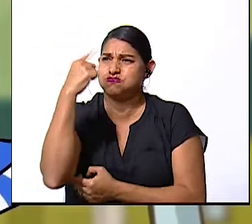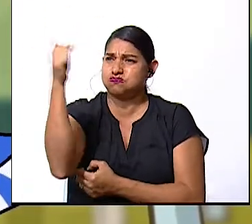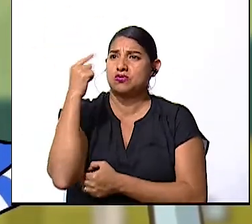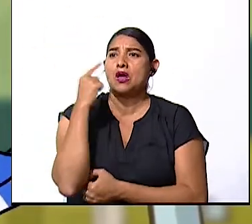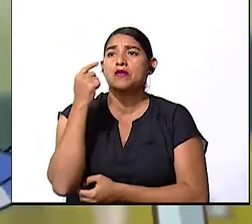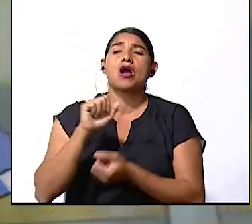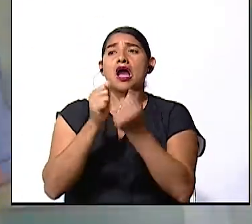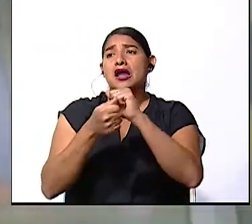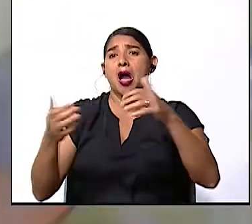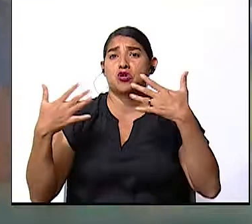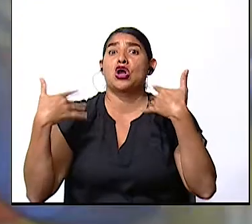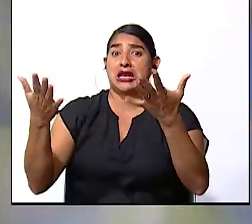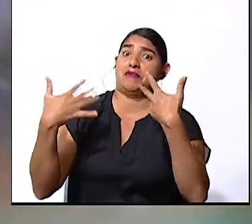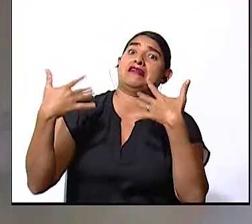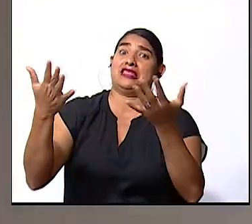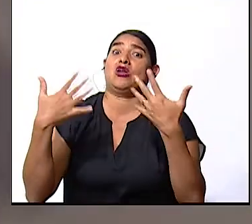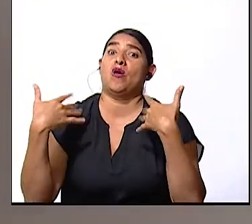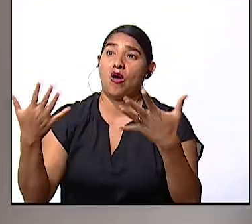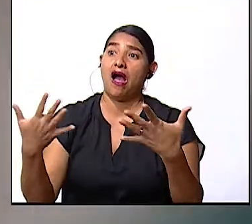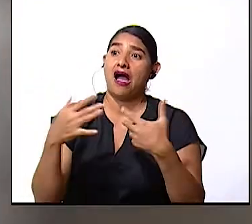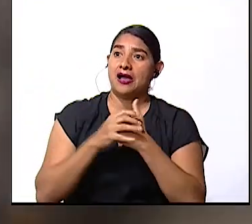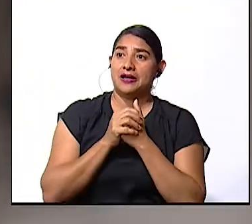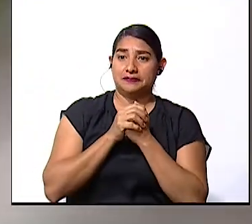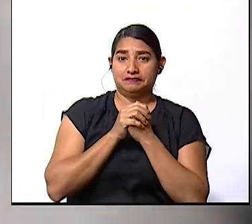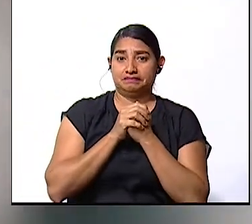tornado? ¡Cambio climático!